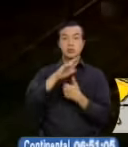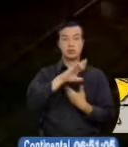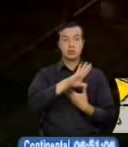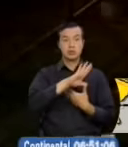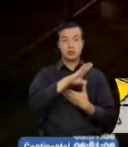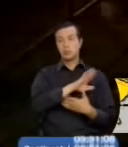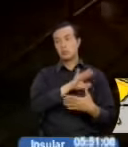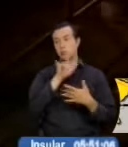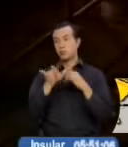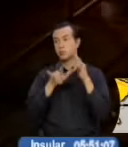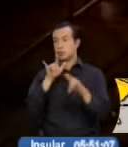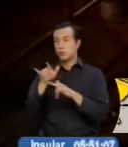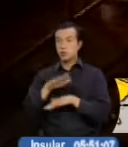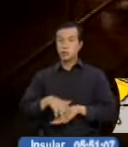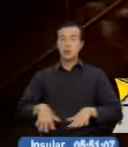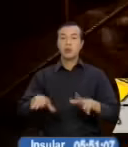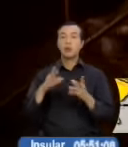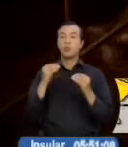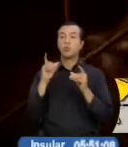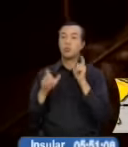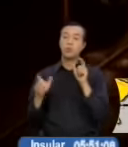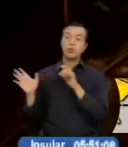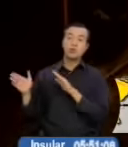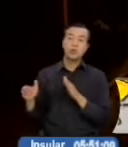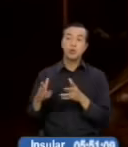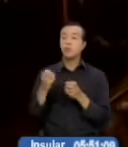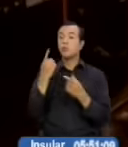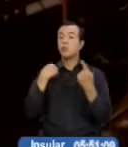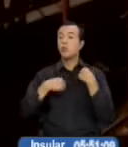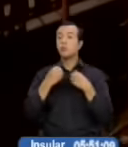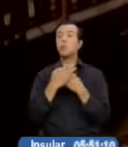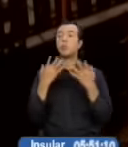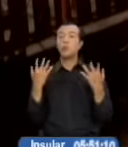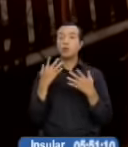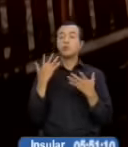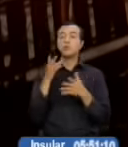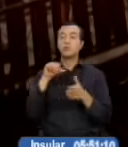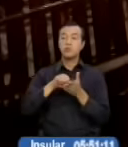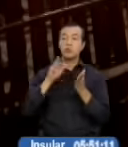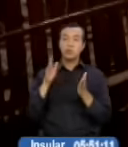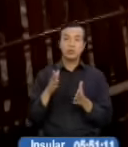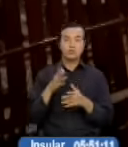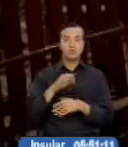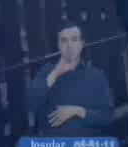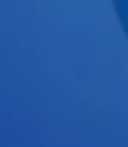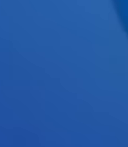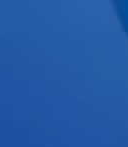Por el momento se desconoce la nacionalidad de las personas afectadas. Rodrigo Gálvez, Ecuador TV.